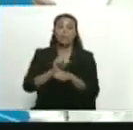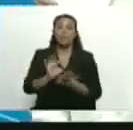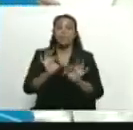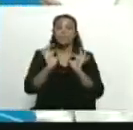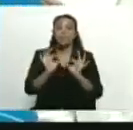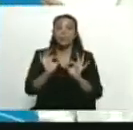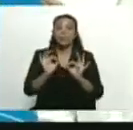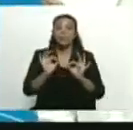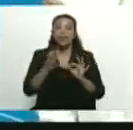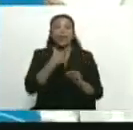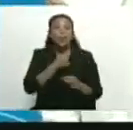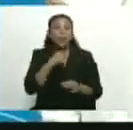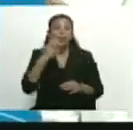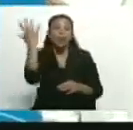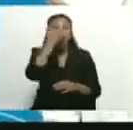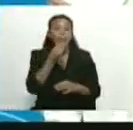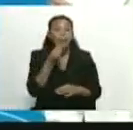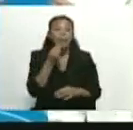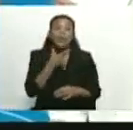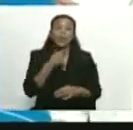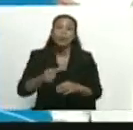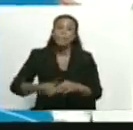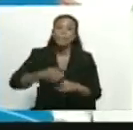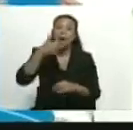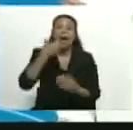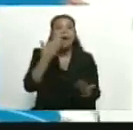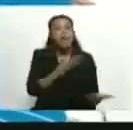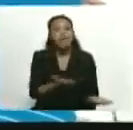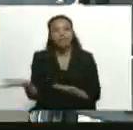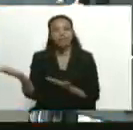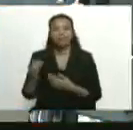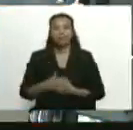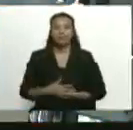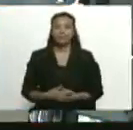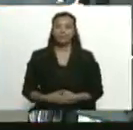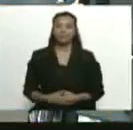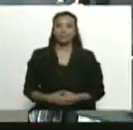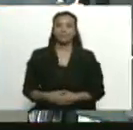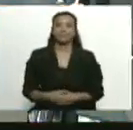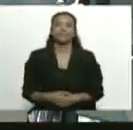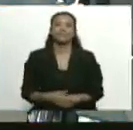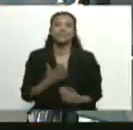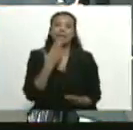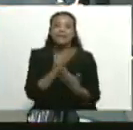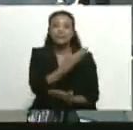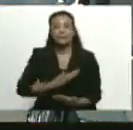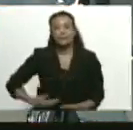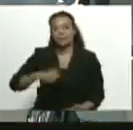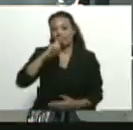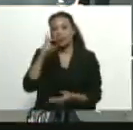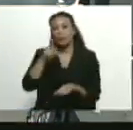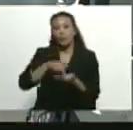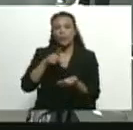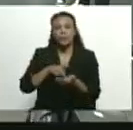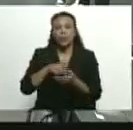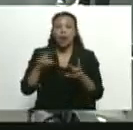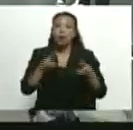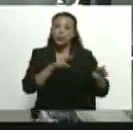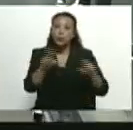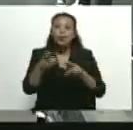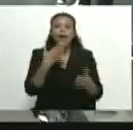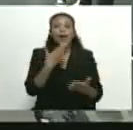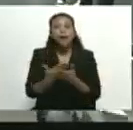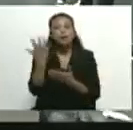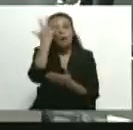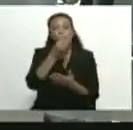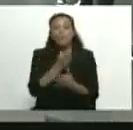en el gusto de la juventud venezolana? Bueno, adelante pues. Gracias, presidente. Muchas gracias a todos los que participaron en la ruta. Gracias,